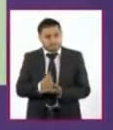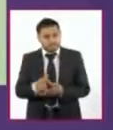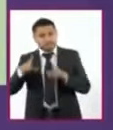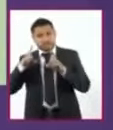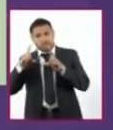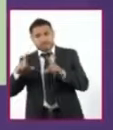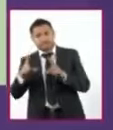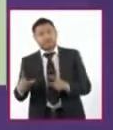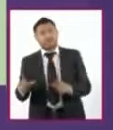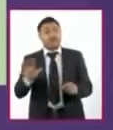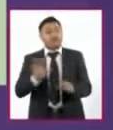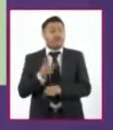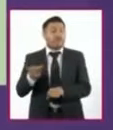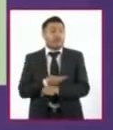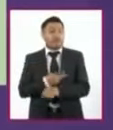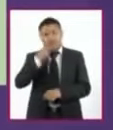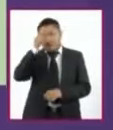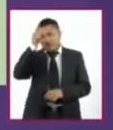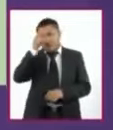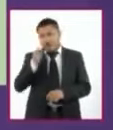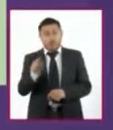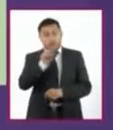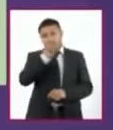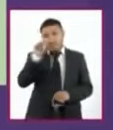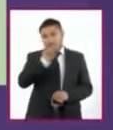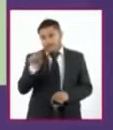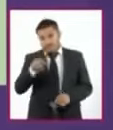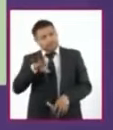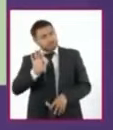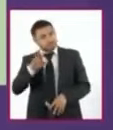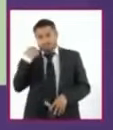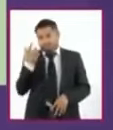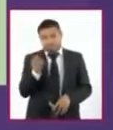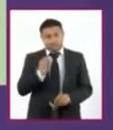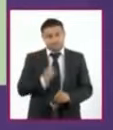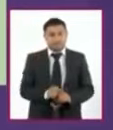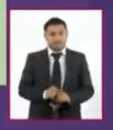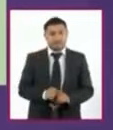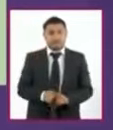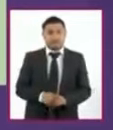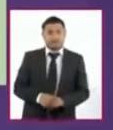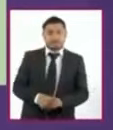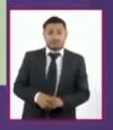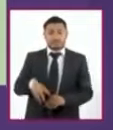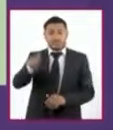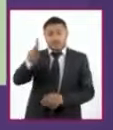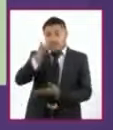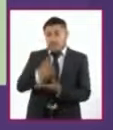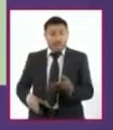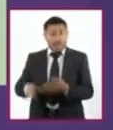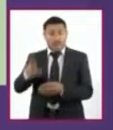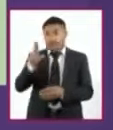una línea recta en dos puntos cualesquiera de este, que no pase por el centro y la